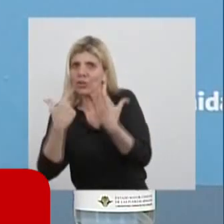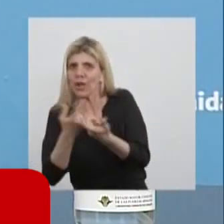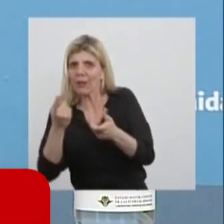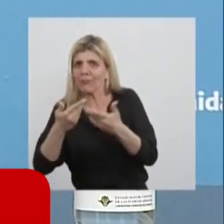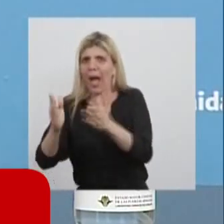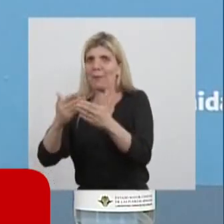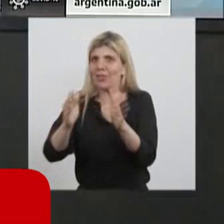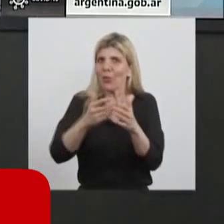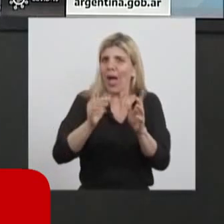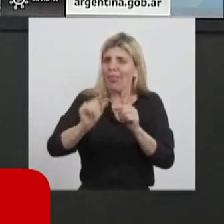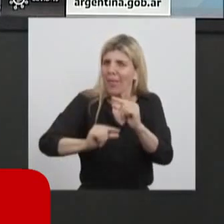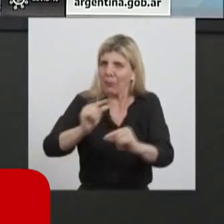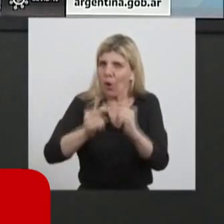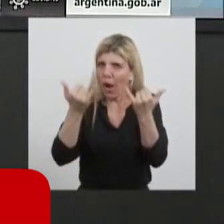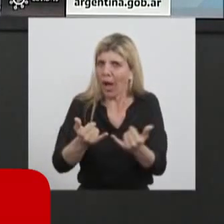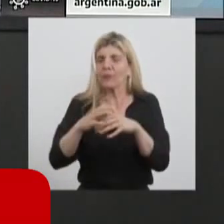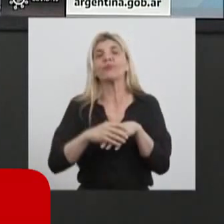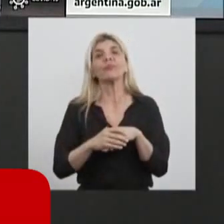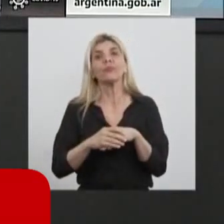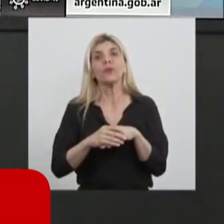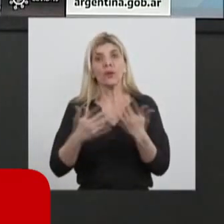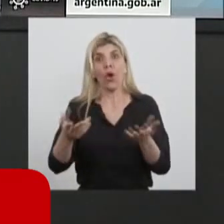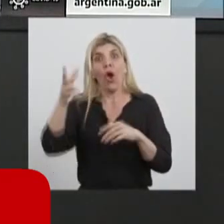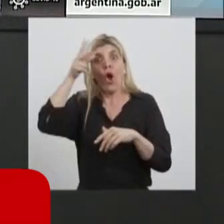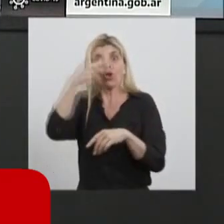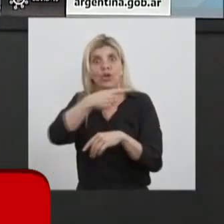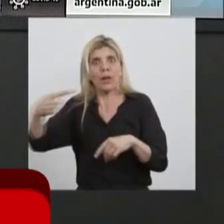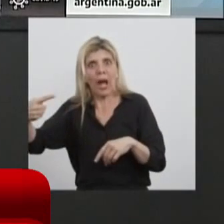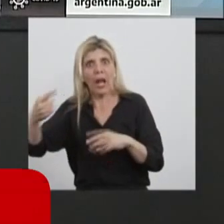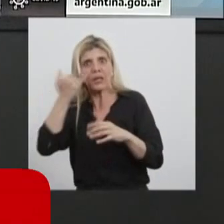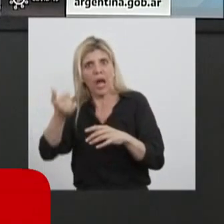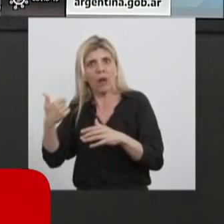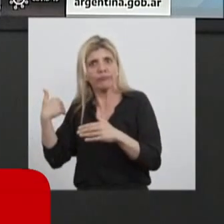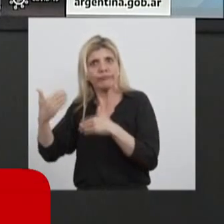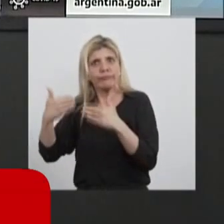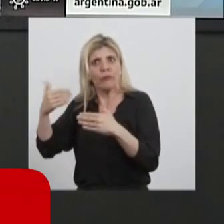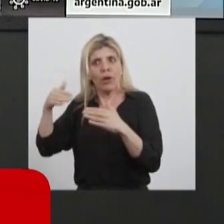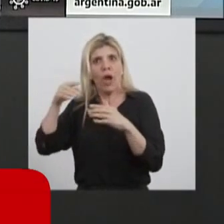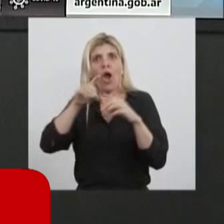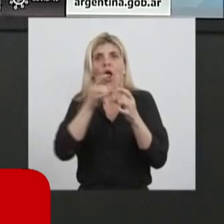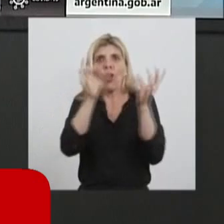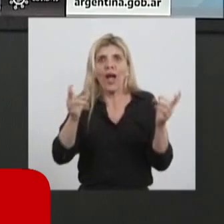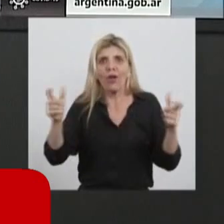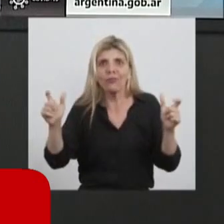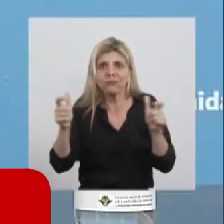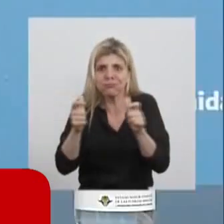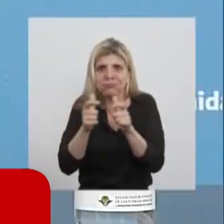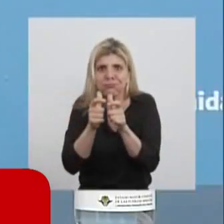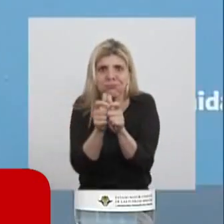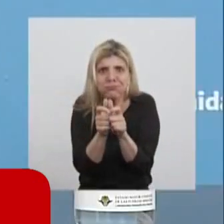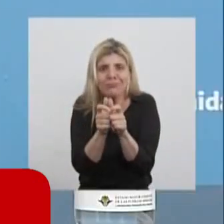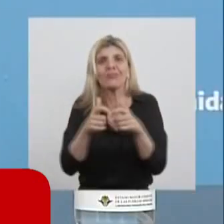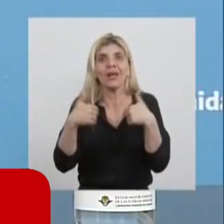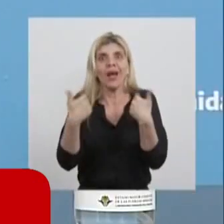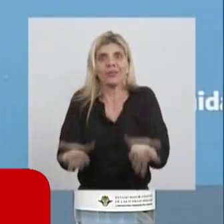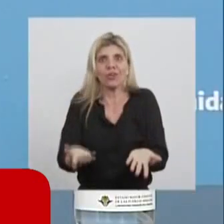dicho. Y llevamos 8 semanas consecutivas de caída de contagios. Eso nos